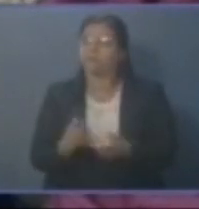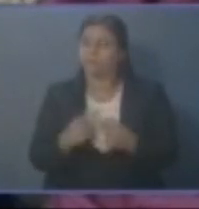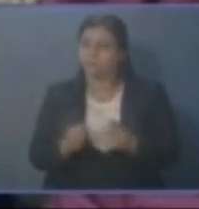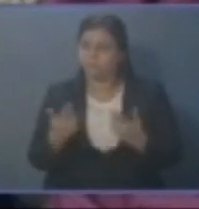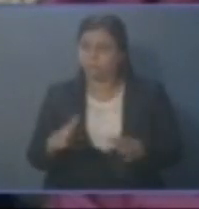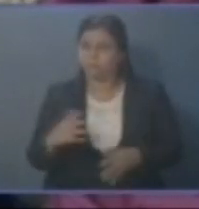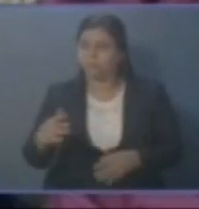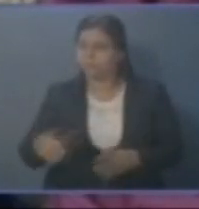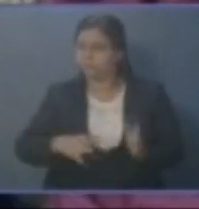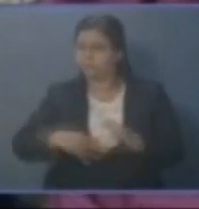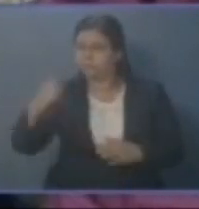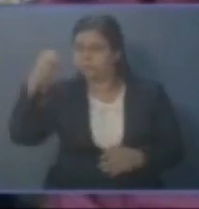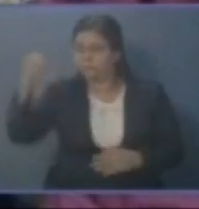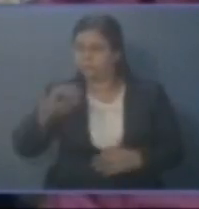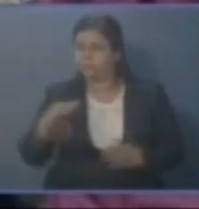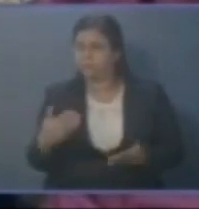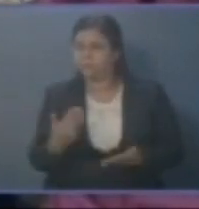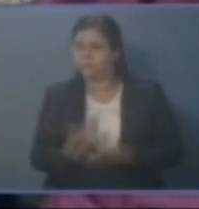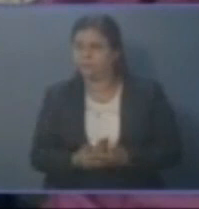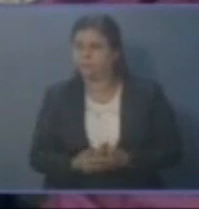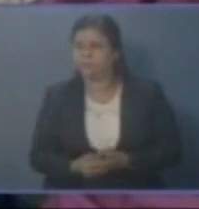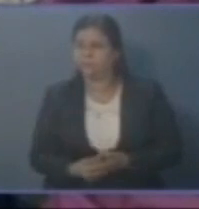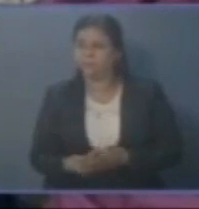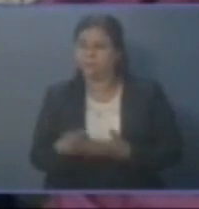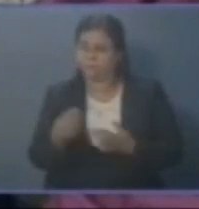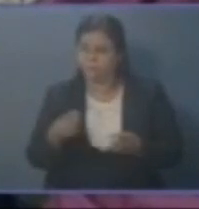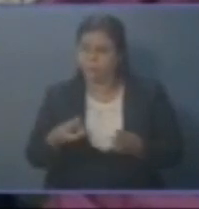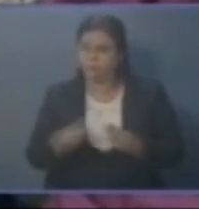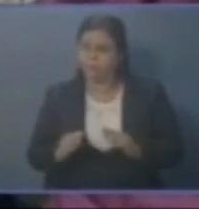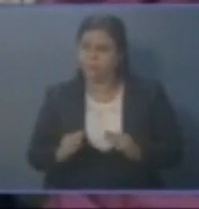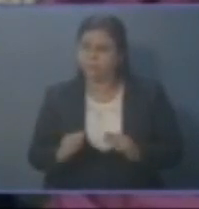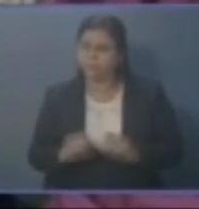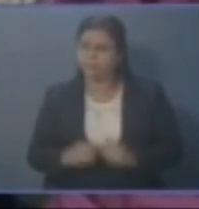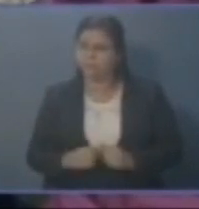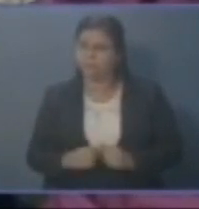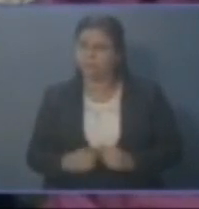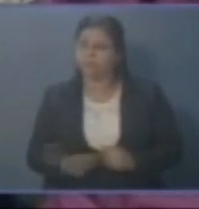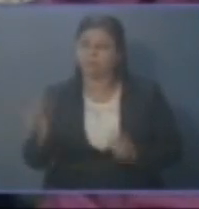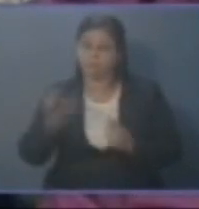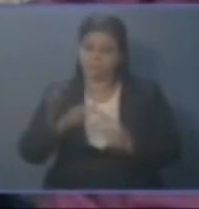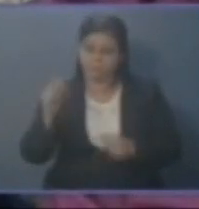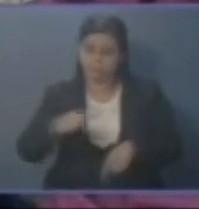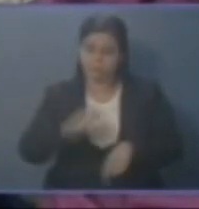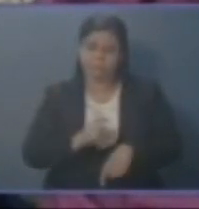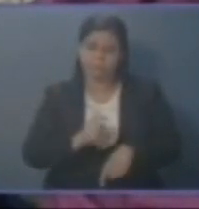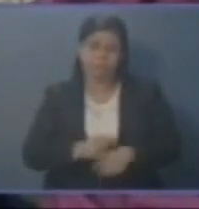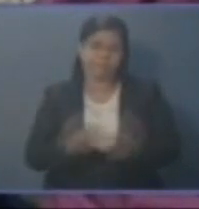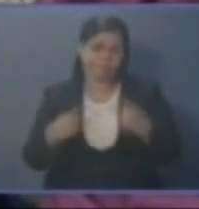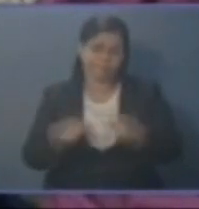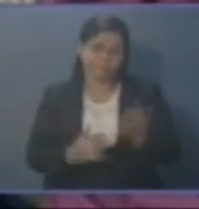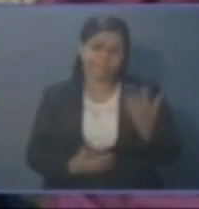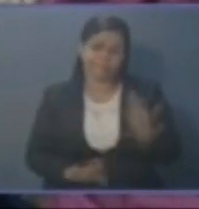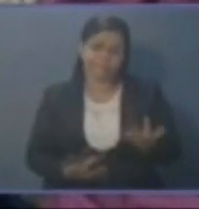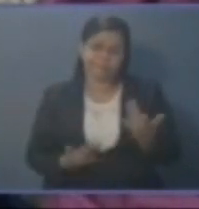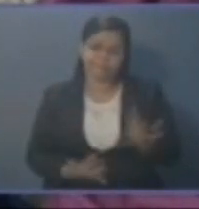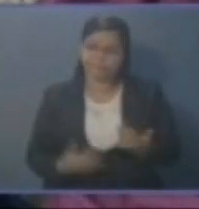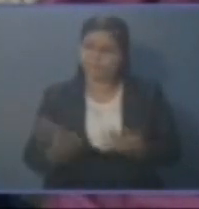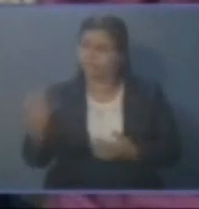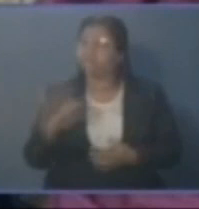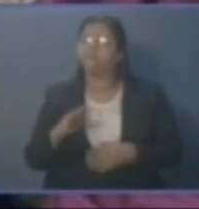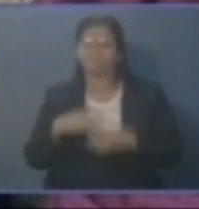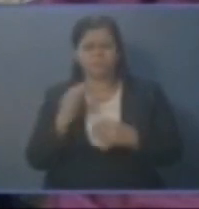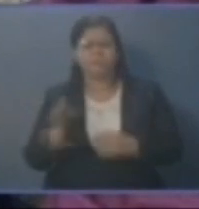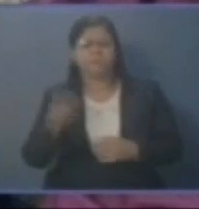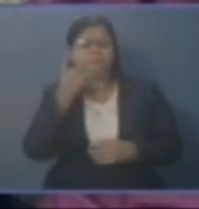es la médula, la parte medular donde se articulan las medidas. Hasta el día de hoy sigo esperando, ¿verdad? Me dijeron, le vamos a llamar